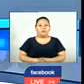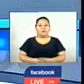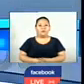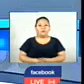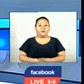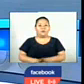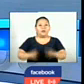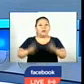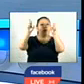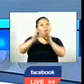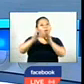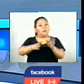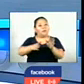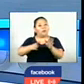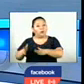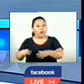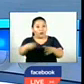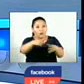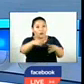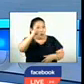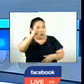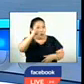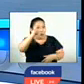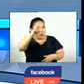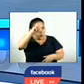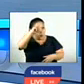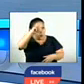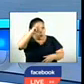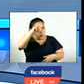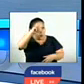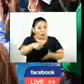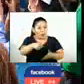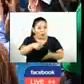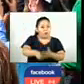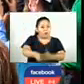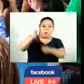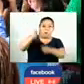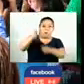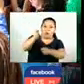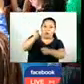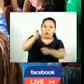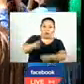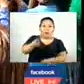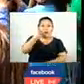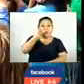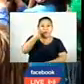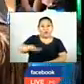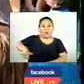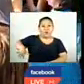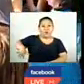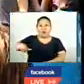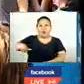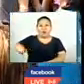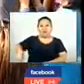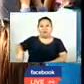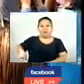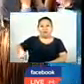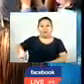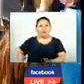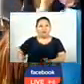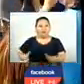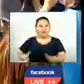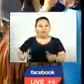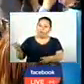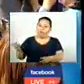Y en otros temas le contamos que un grupo de trabajadores municipales se manifestó en las afueras de la alcaldía de Soyapango para exigir ser reinstalados.